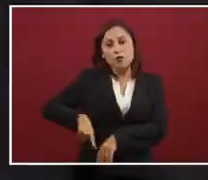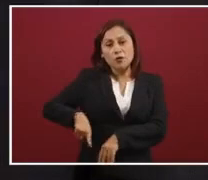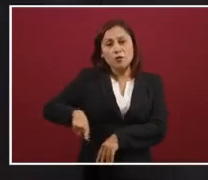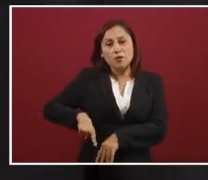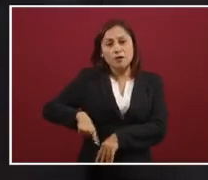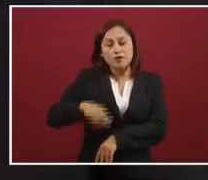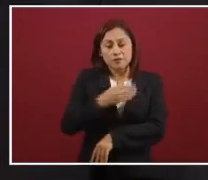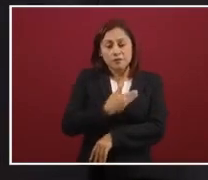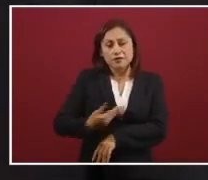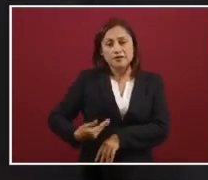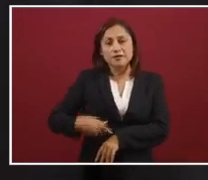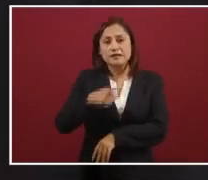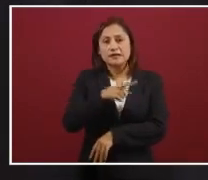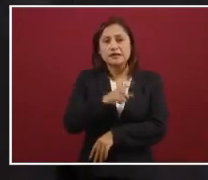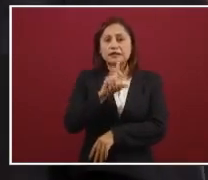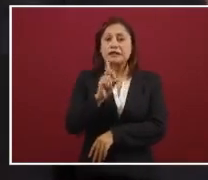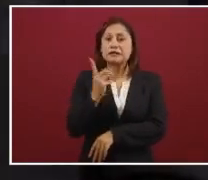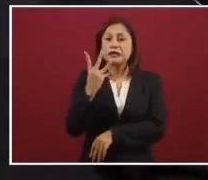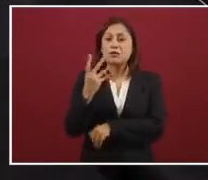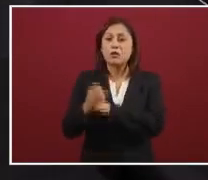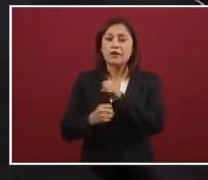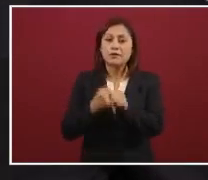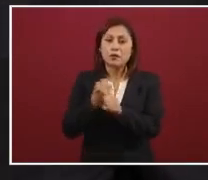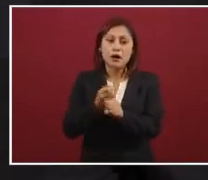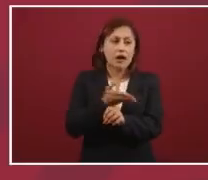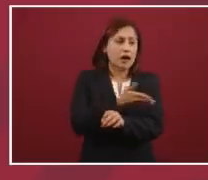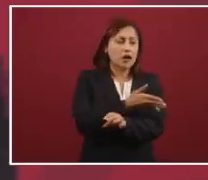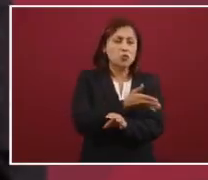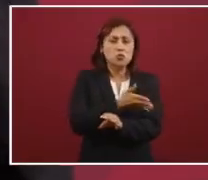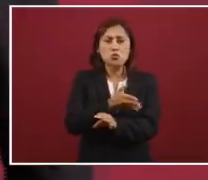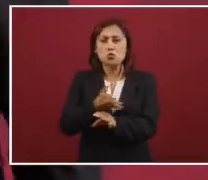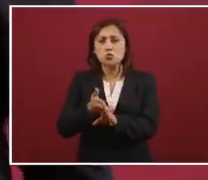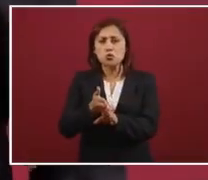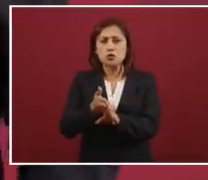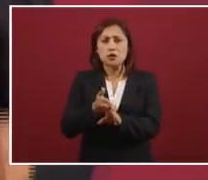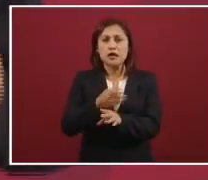Escribí un libro que se llama